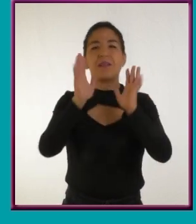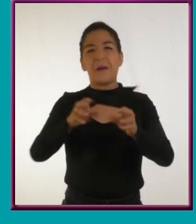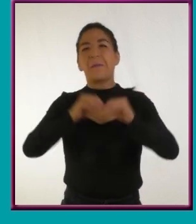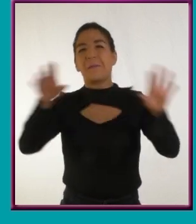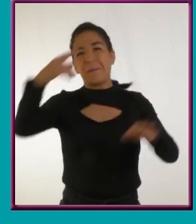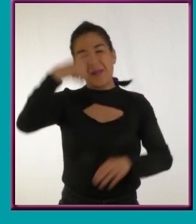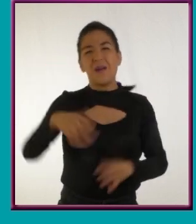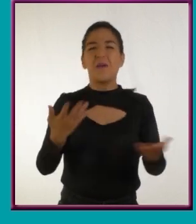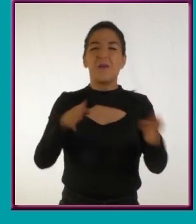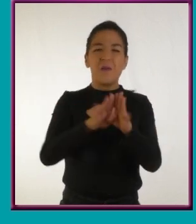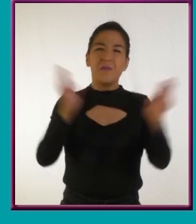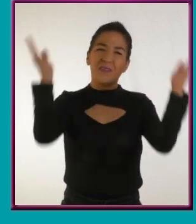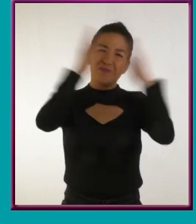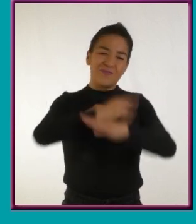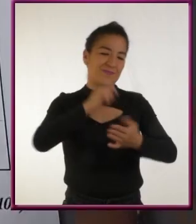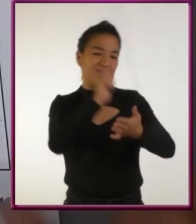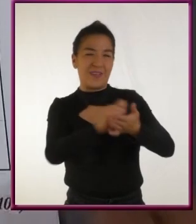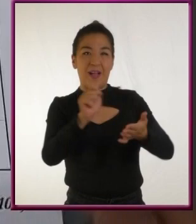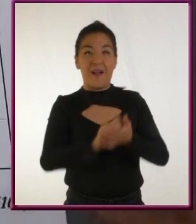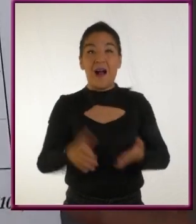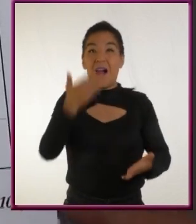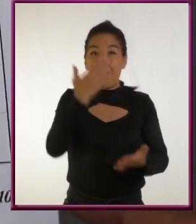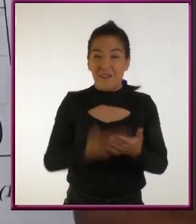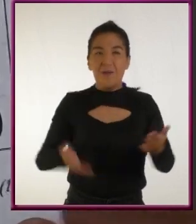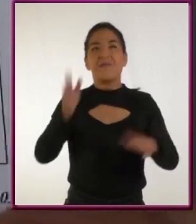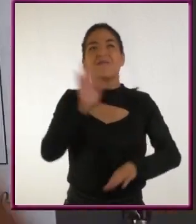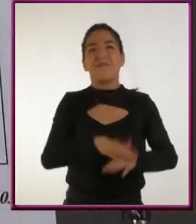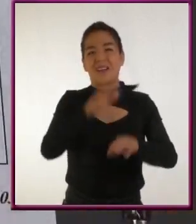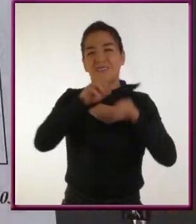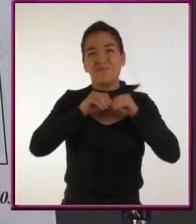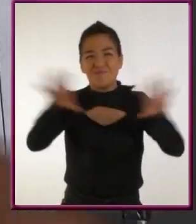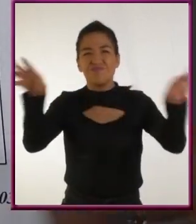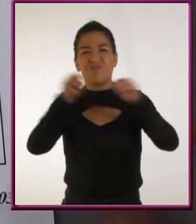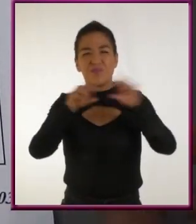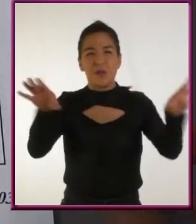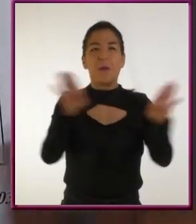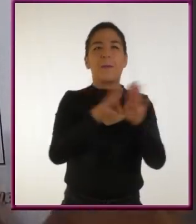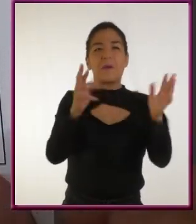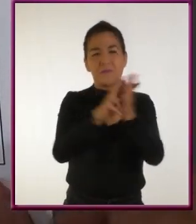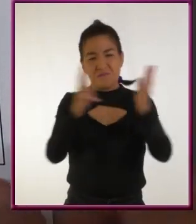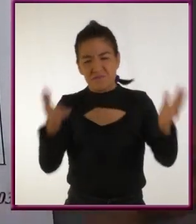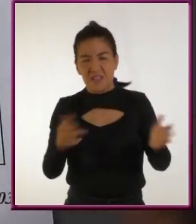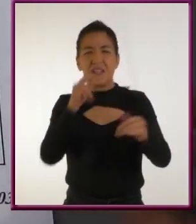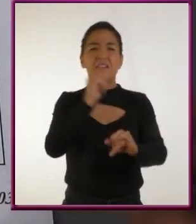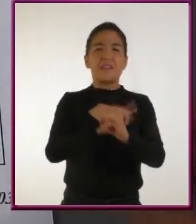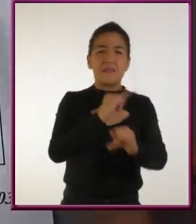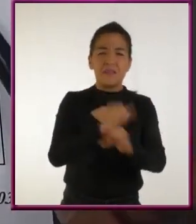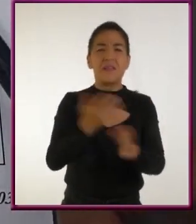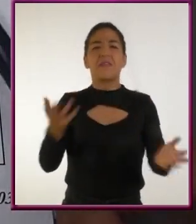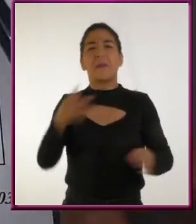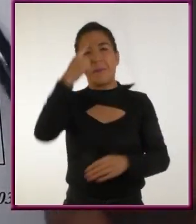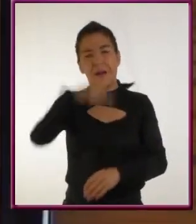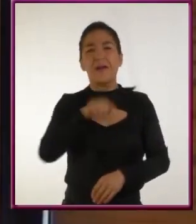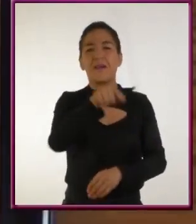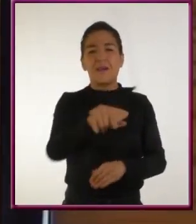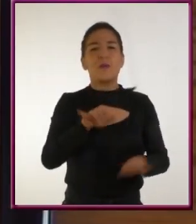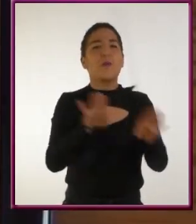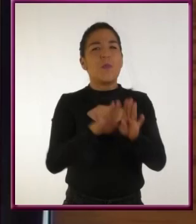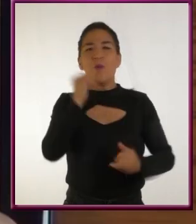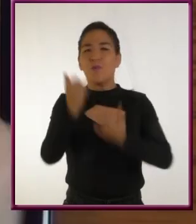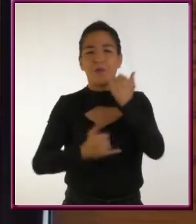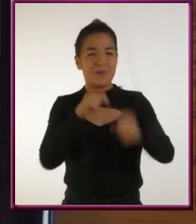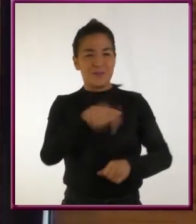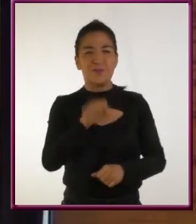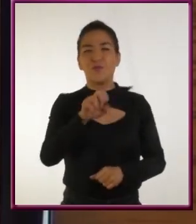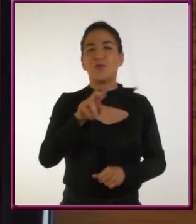empezaron a publicarlo como pasatiempo. Actualmente hay una gran cantidad de publicaciones, medios y páginas web